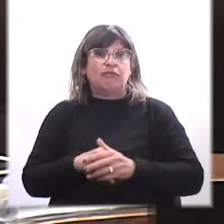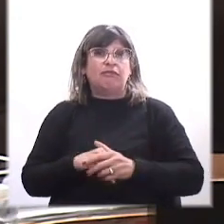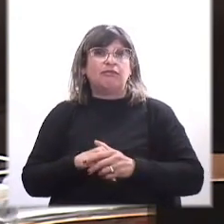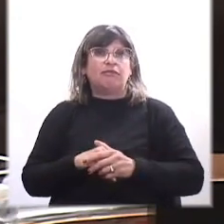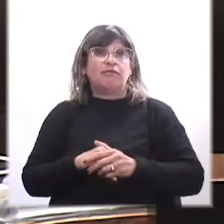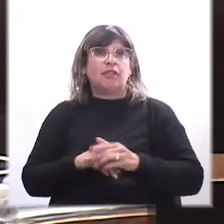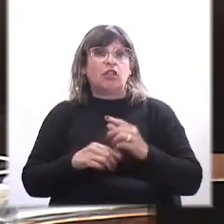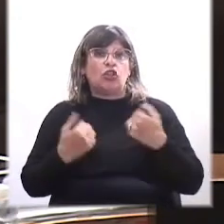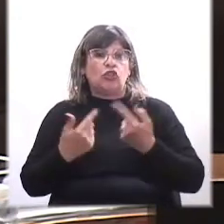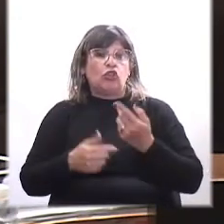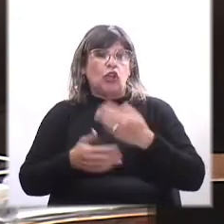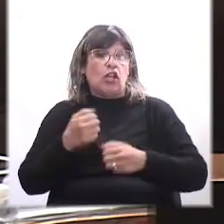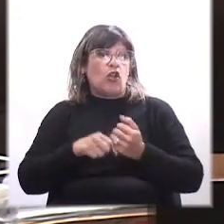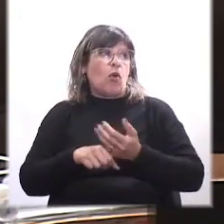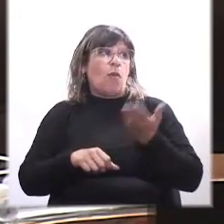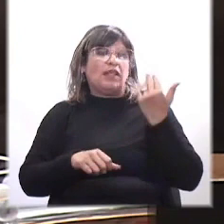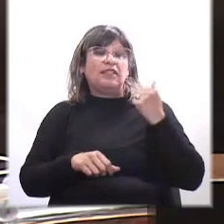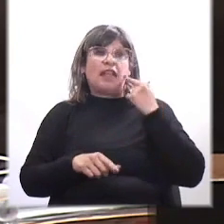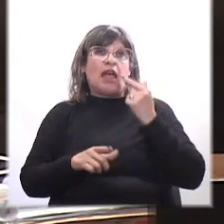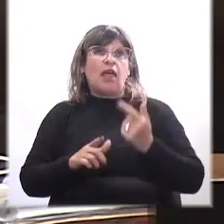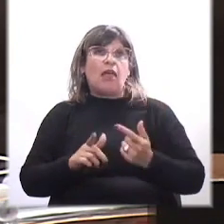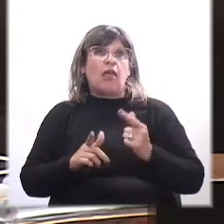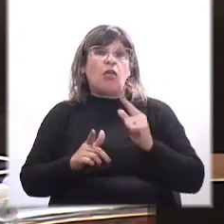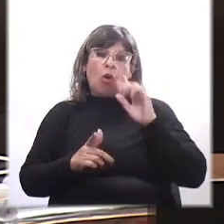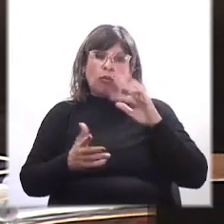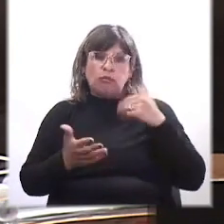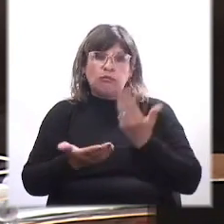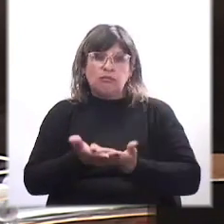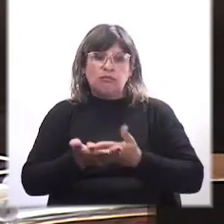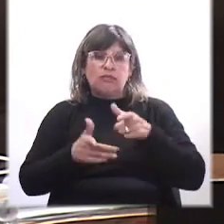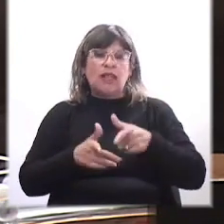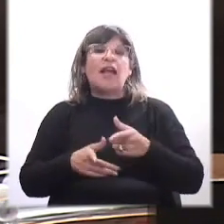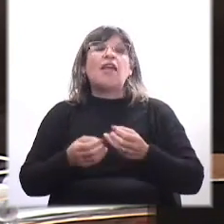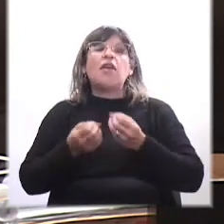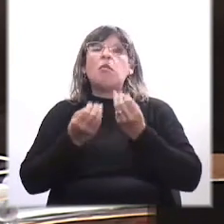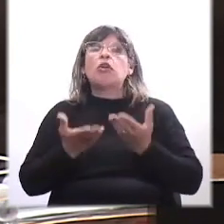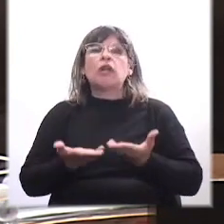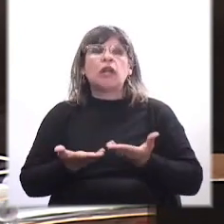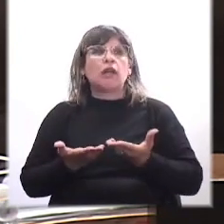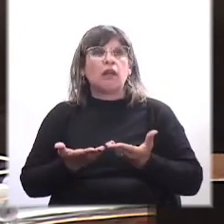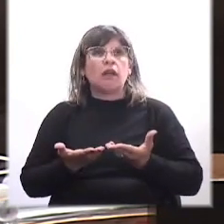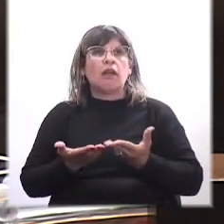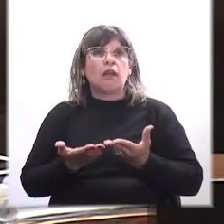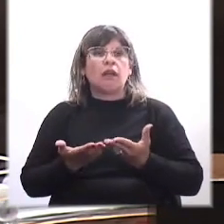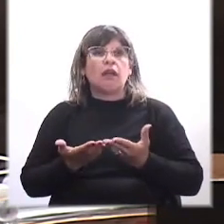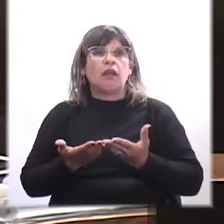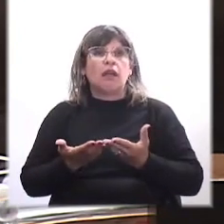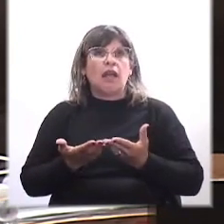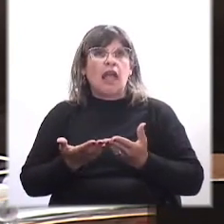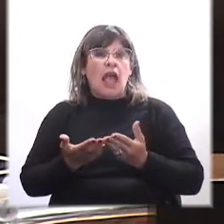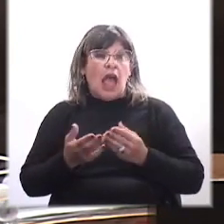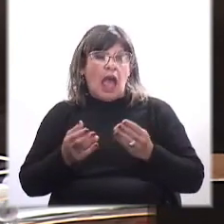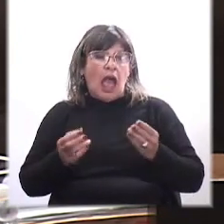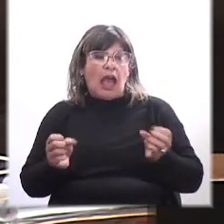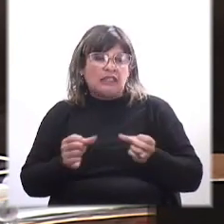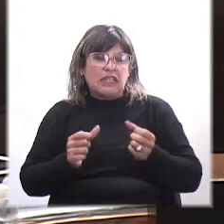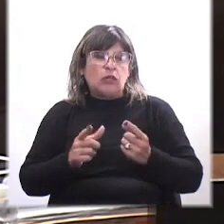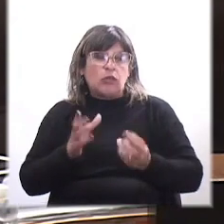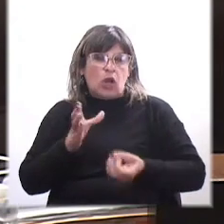Nosotros el año pasado habíamos puesto el tema arriba de la mesa del por qué no hacer una nueva comisión